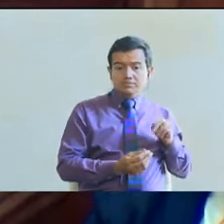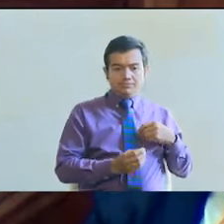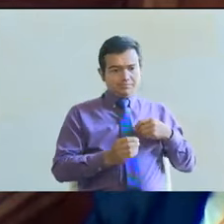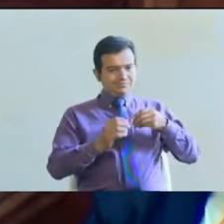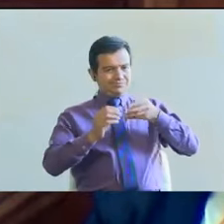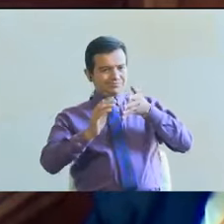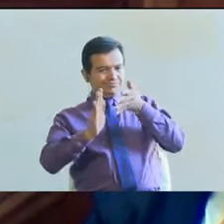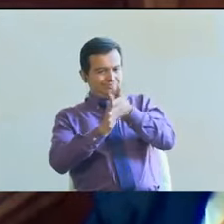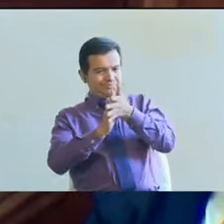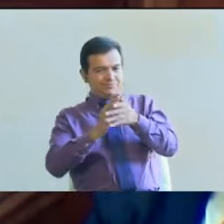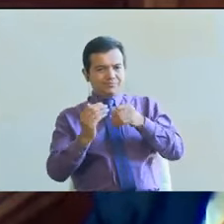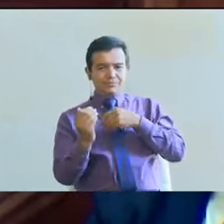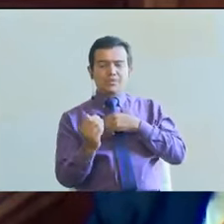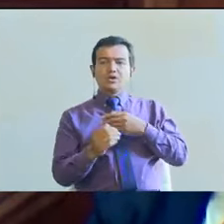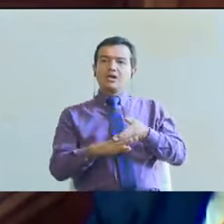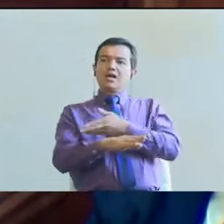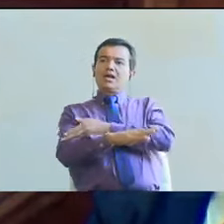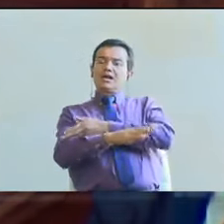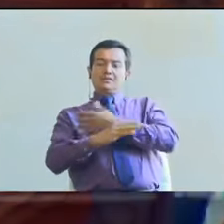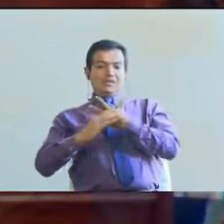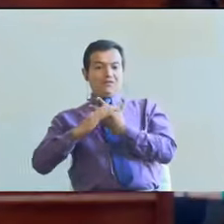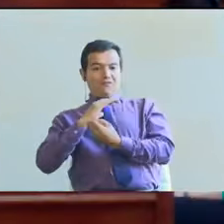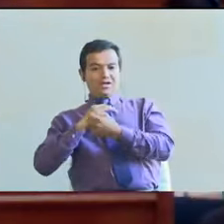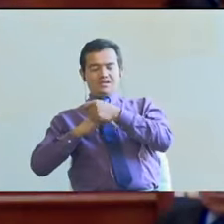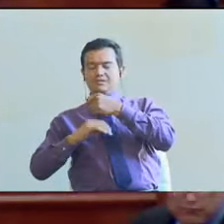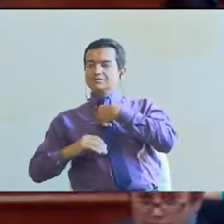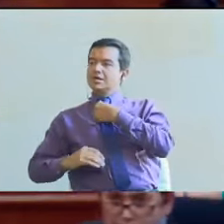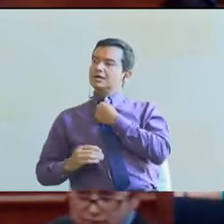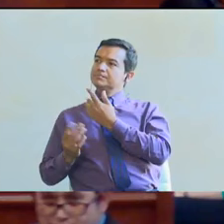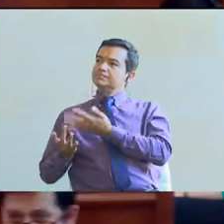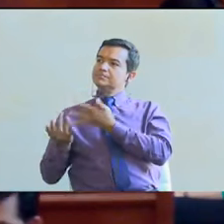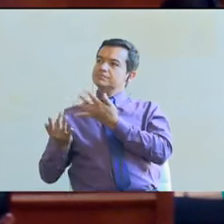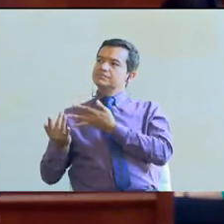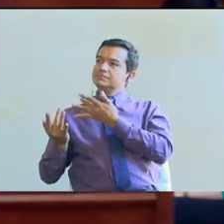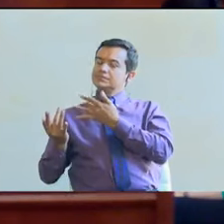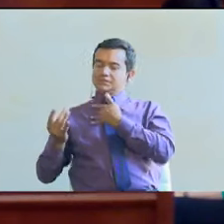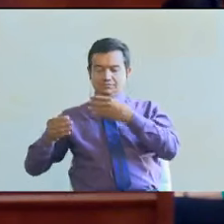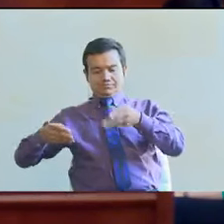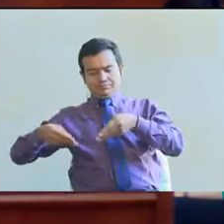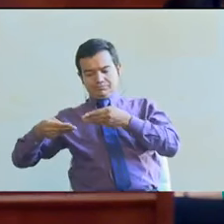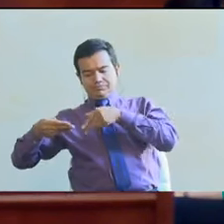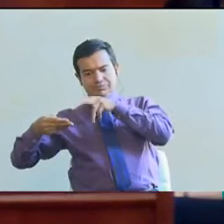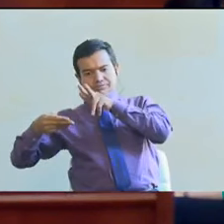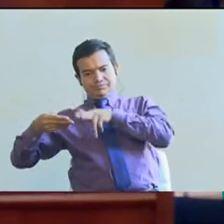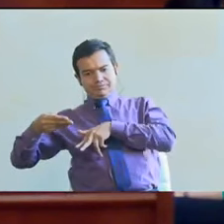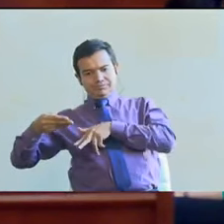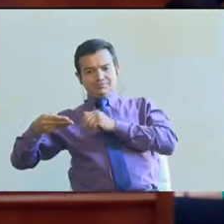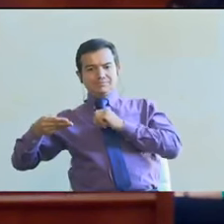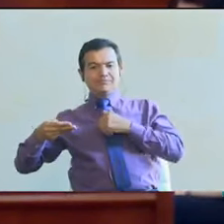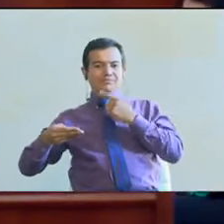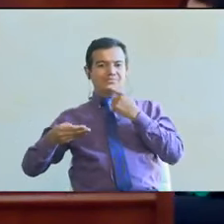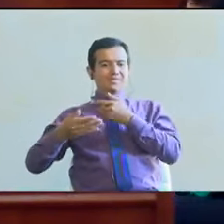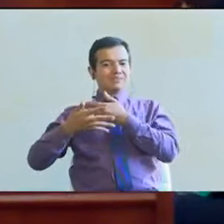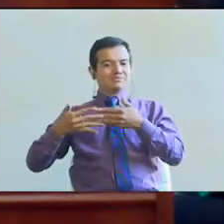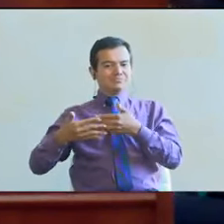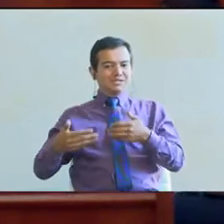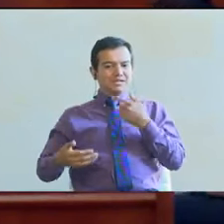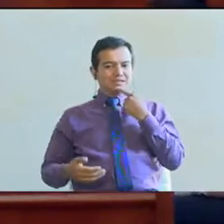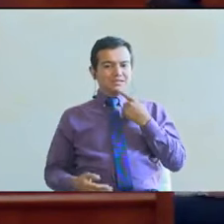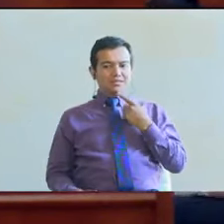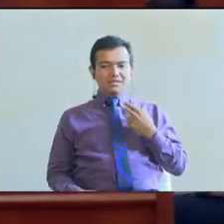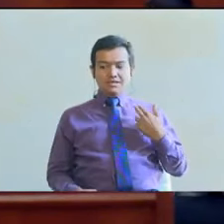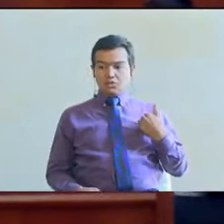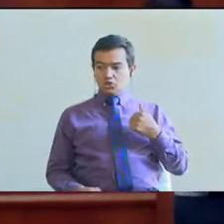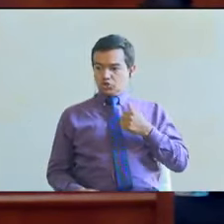atención estando esperando allá afuera que le a la entrada dice no se debe gobernar contra